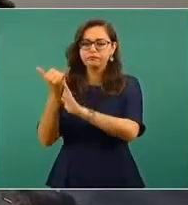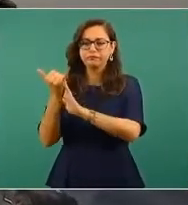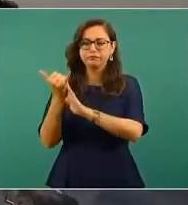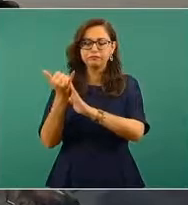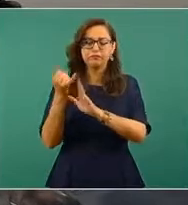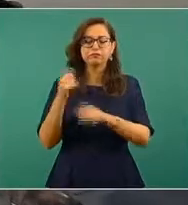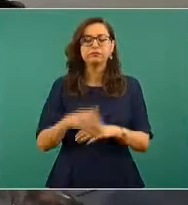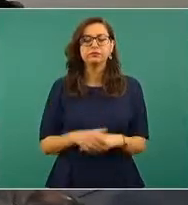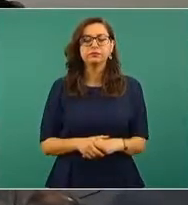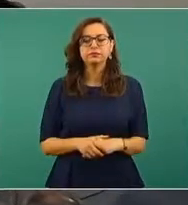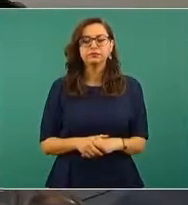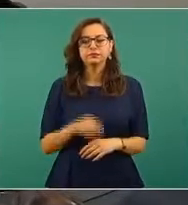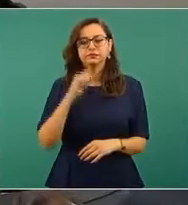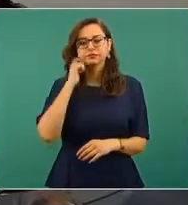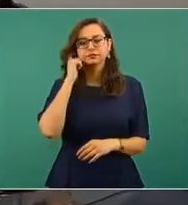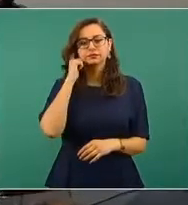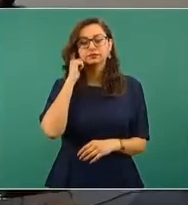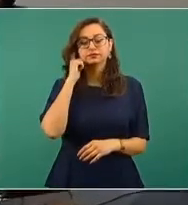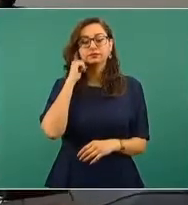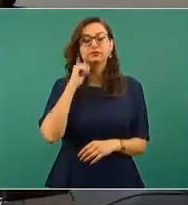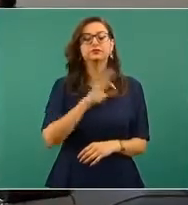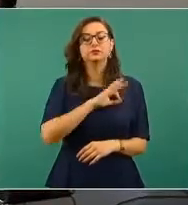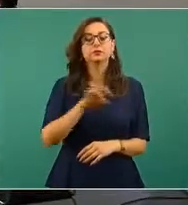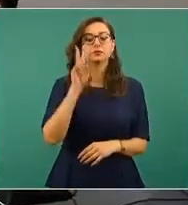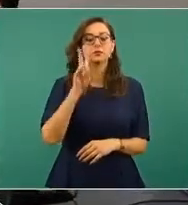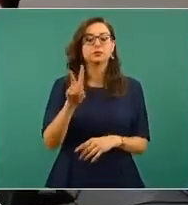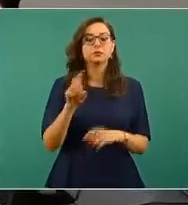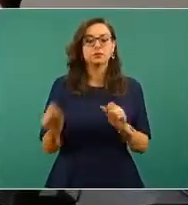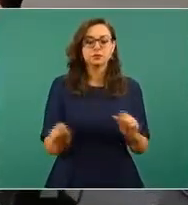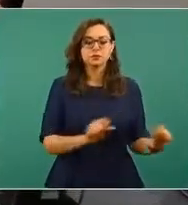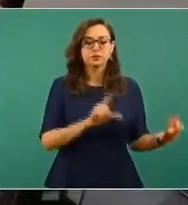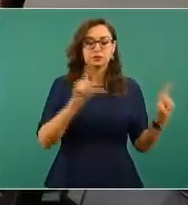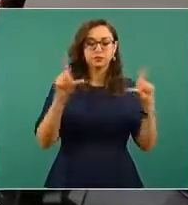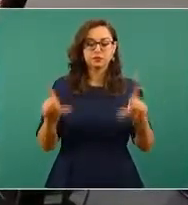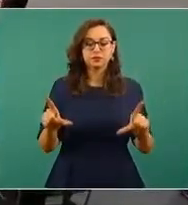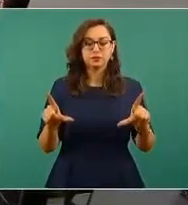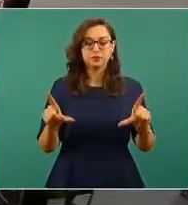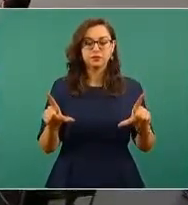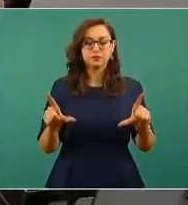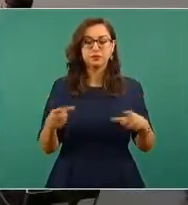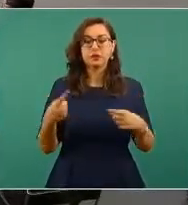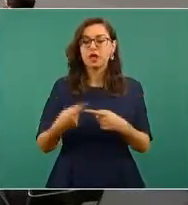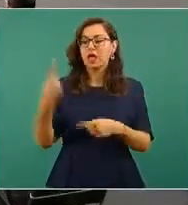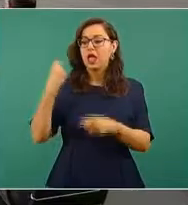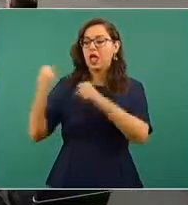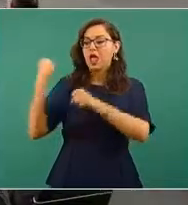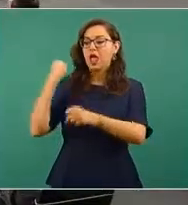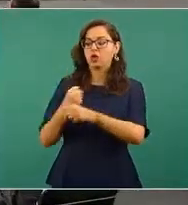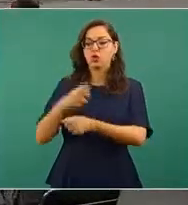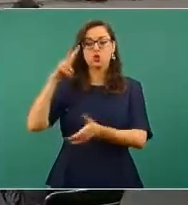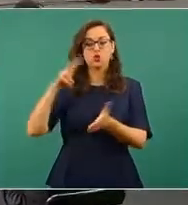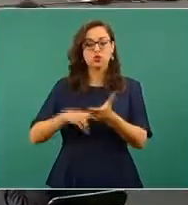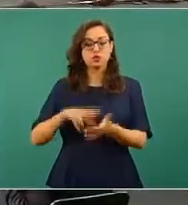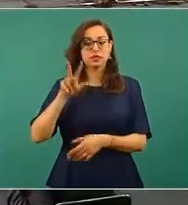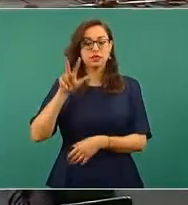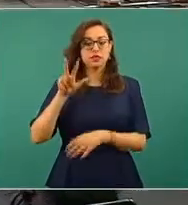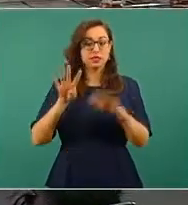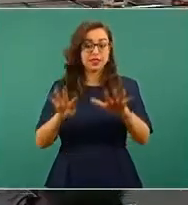señor presidente. En la primera lámina tenemos lo que es el resumen del 2019, el primer año de